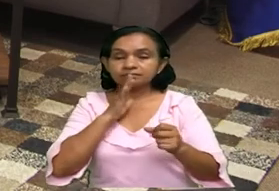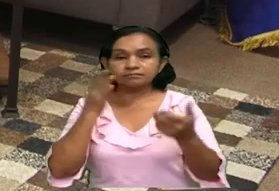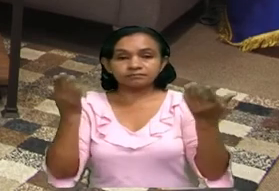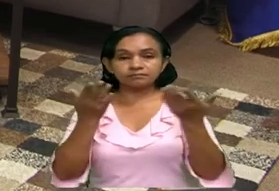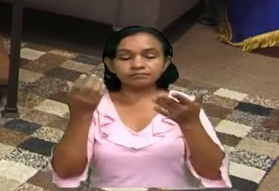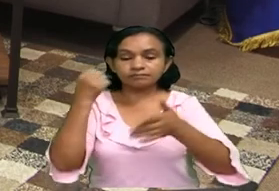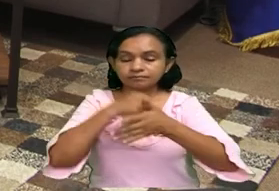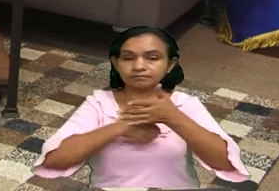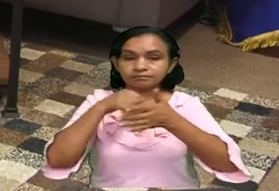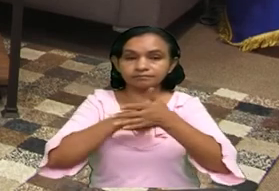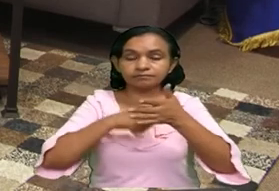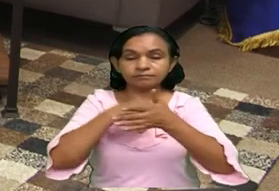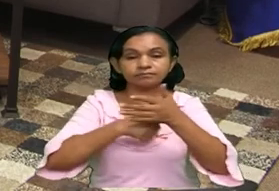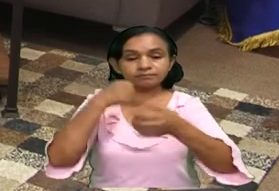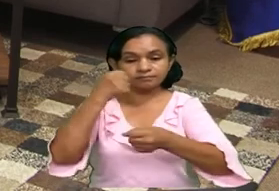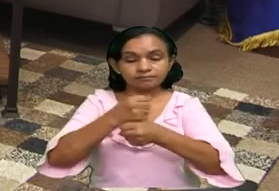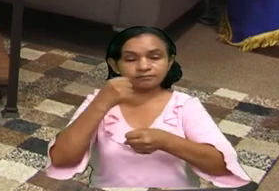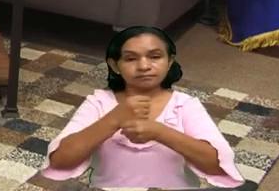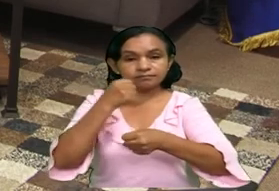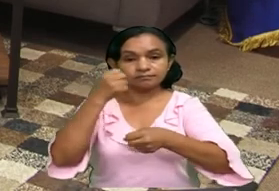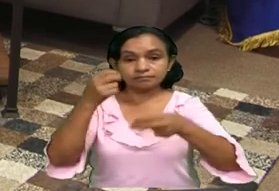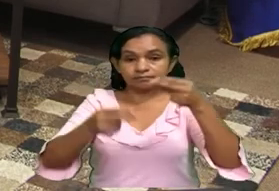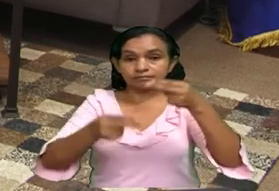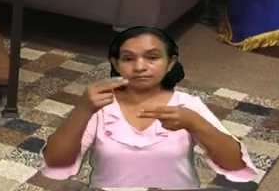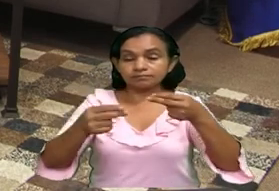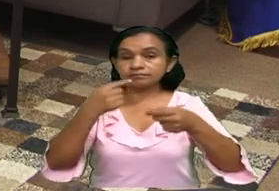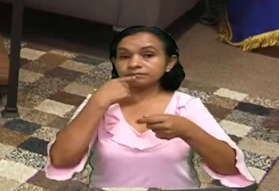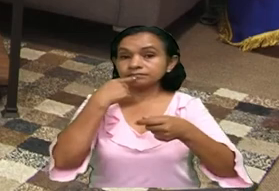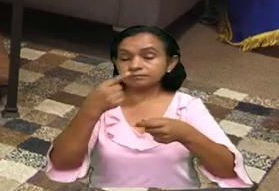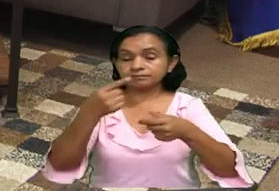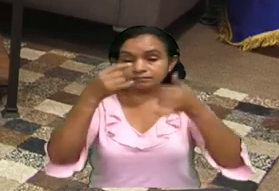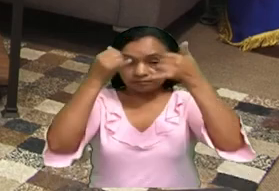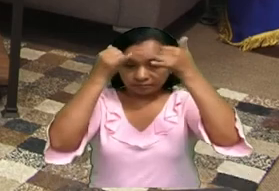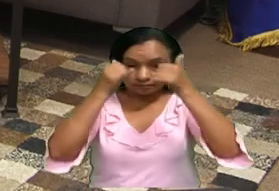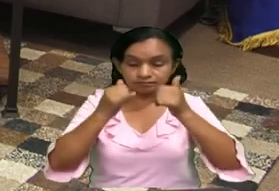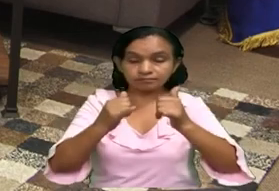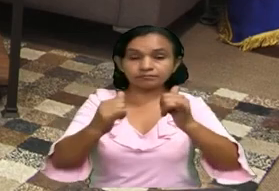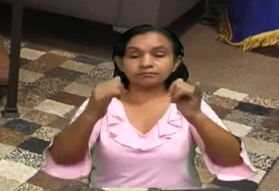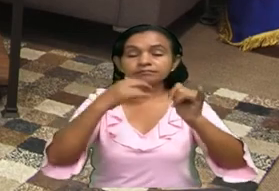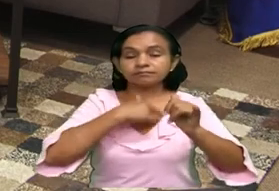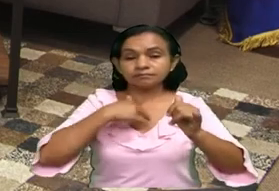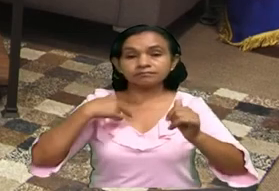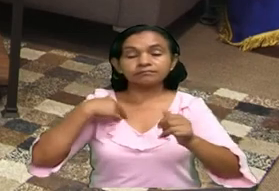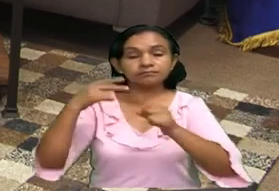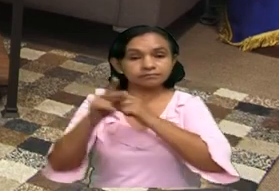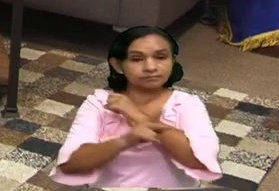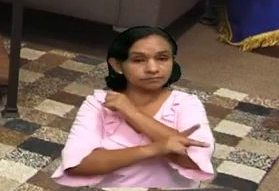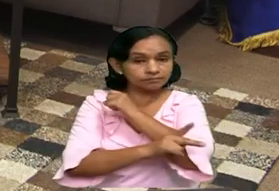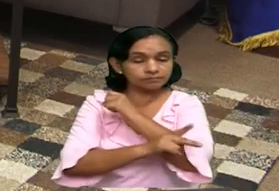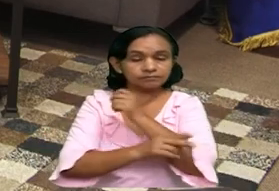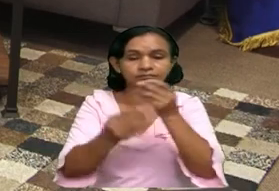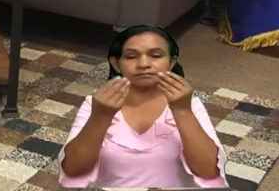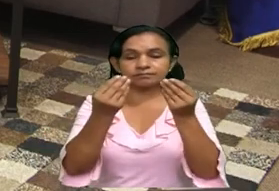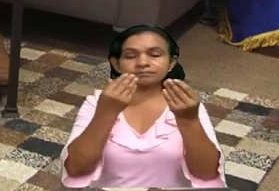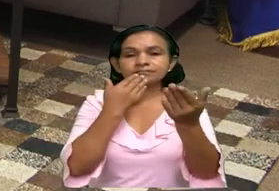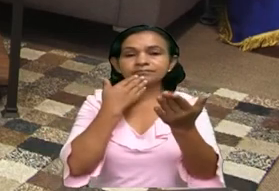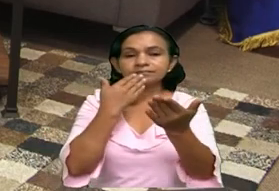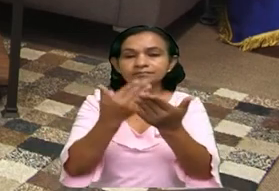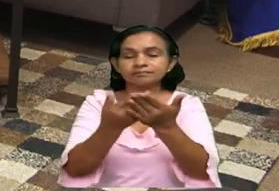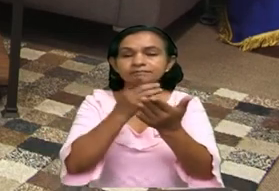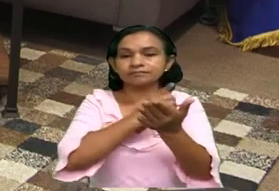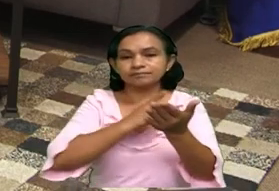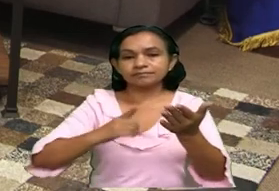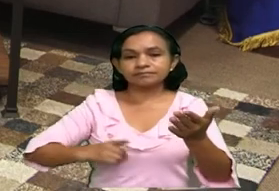con esfuerzo, es con trabajo. Las cifras que hemos mencionado de la ganadería, eso es hacer patria. Muchísimas gracias, diputado.